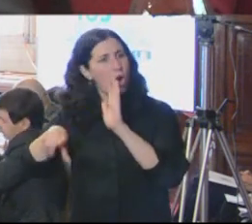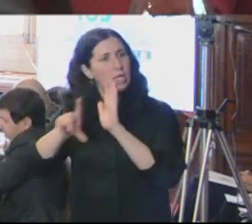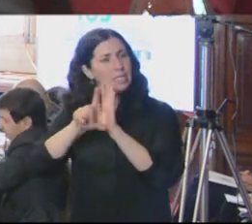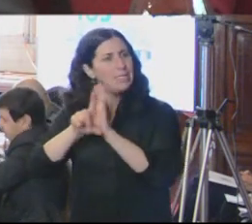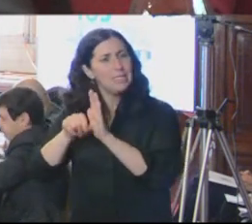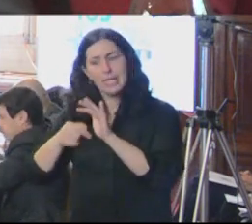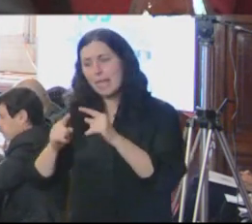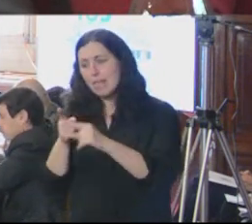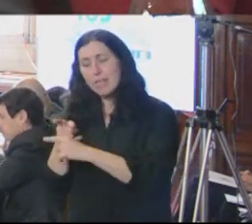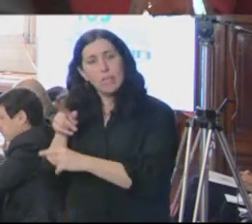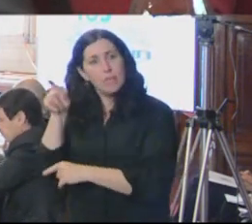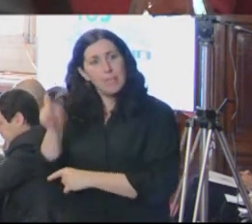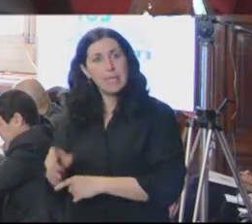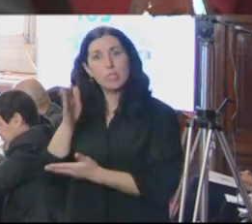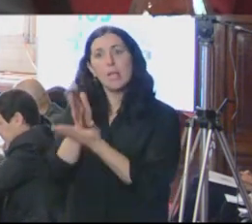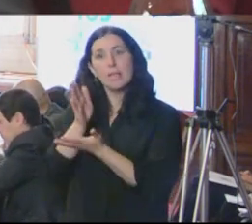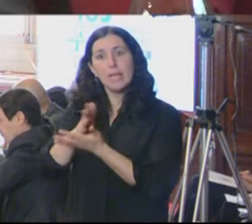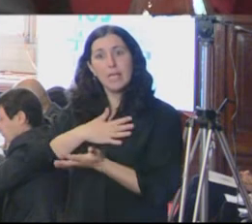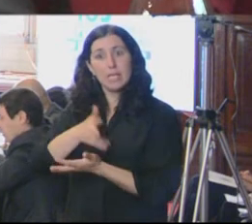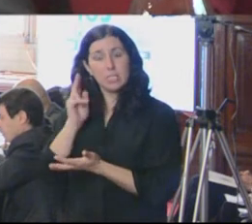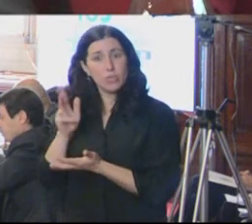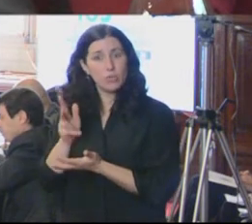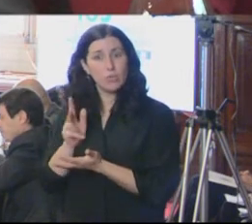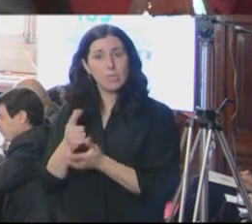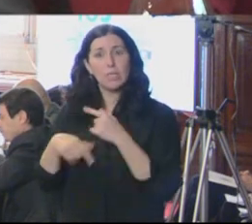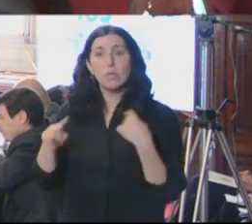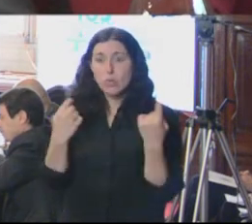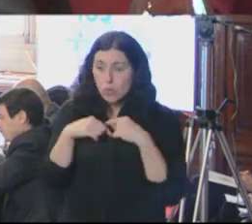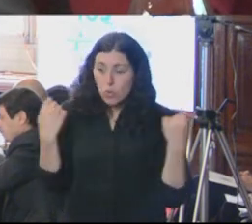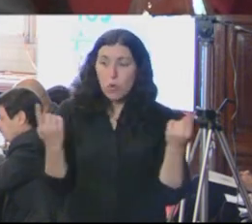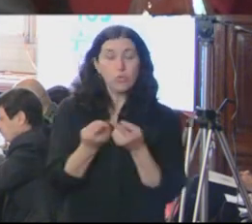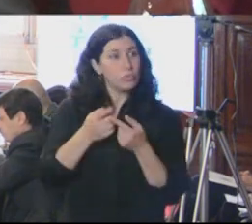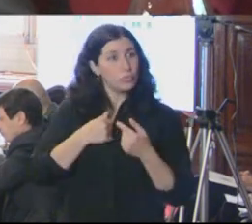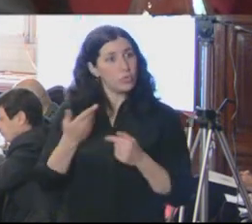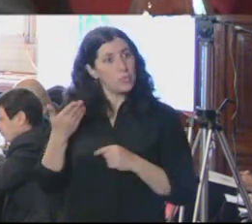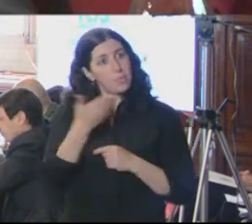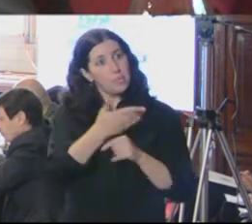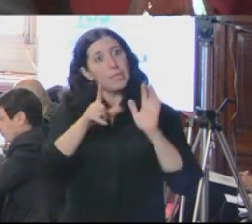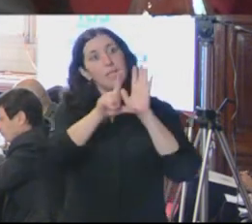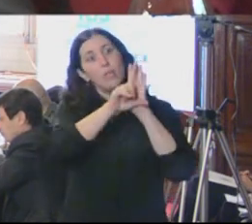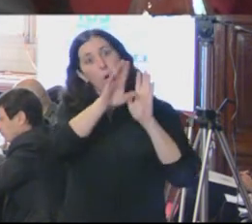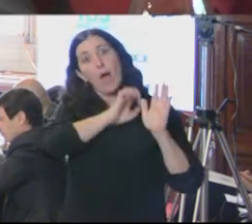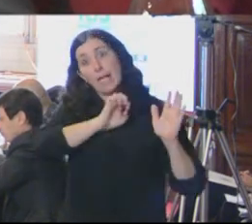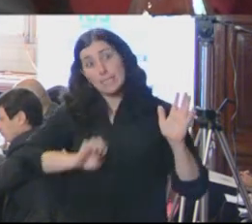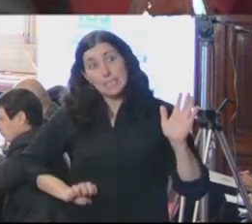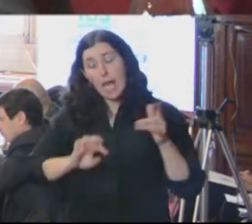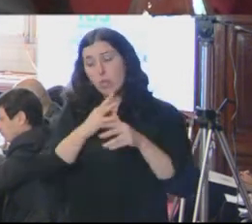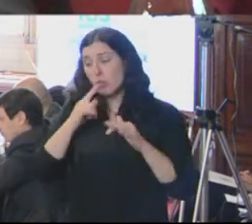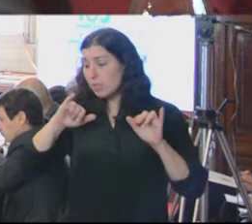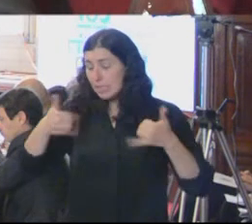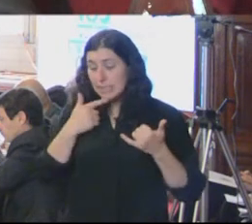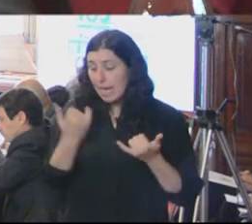a líderes defensores de derechos humanos, instar al Estado colombiano a generar políticas claras y contundentes a corto plazo para realizar las